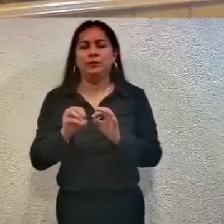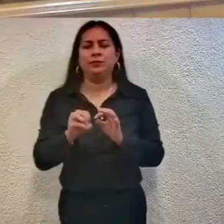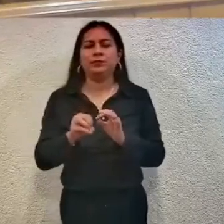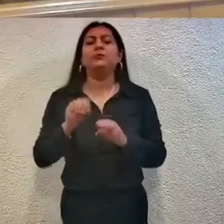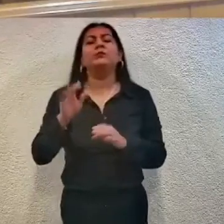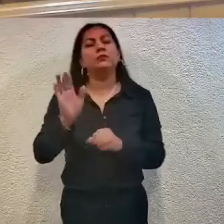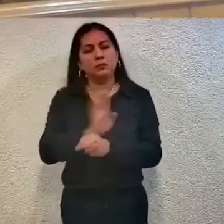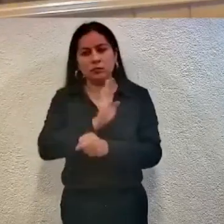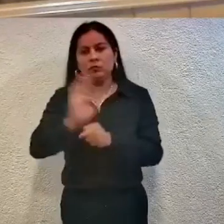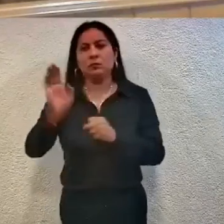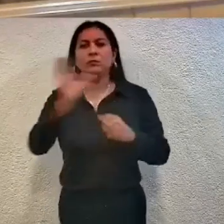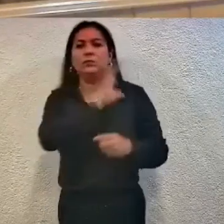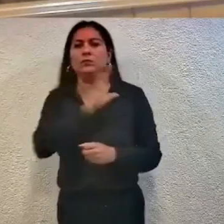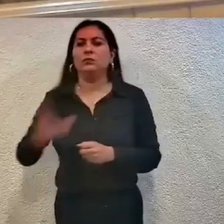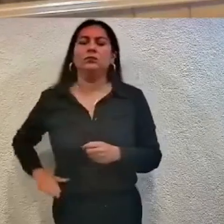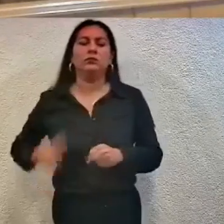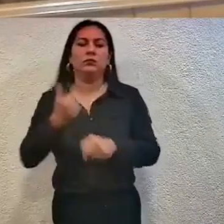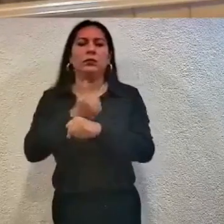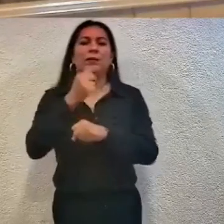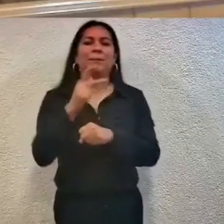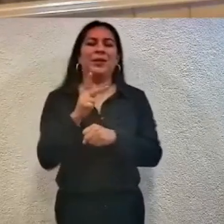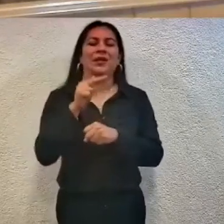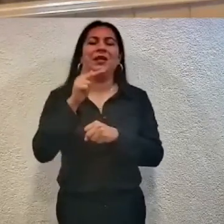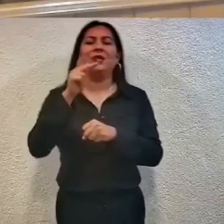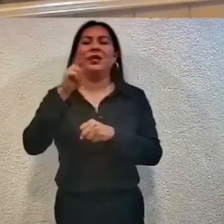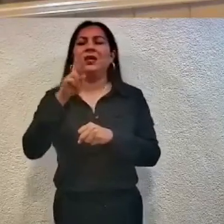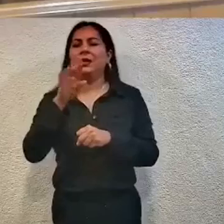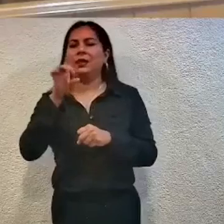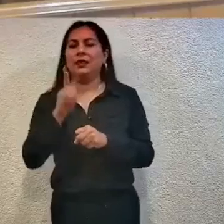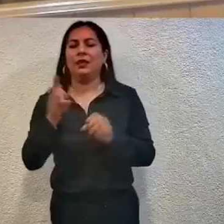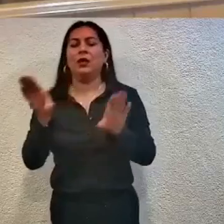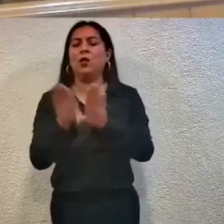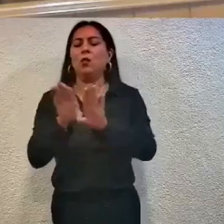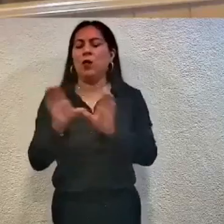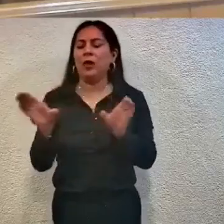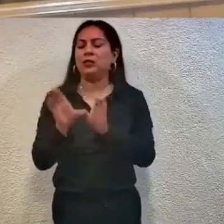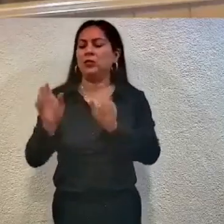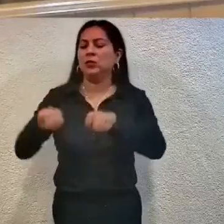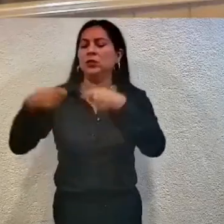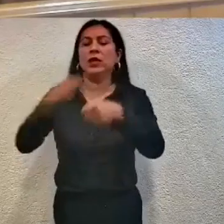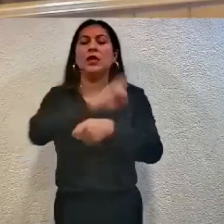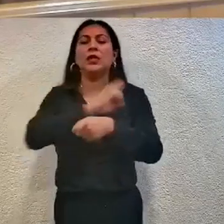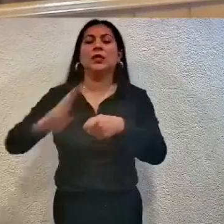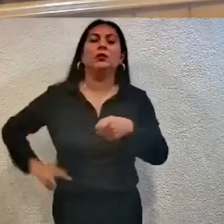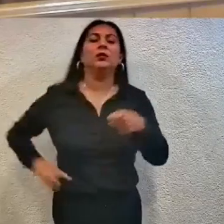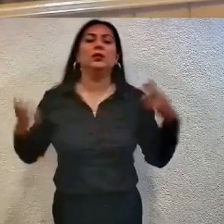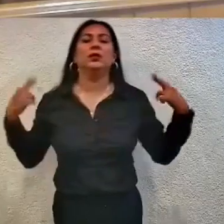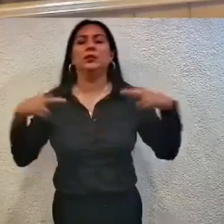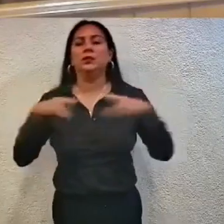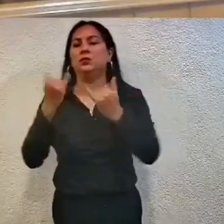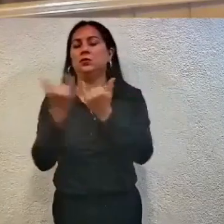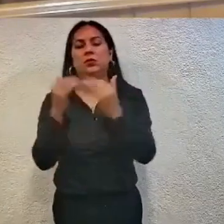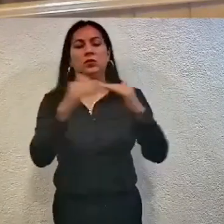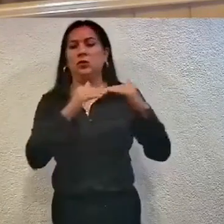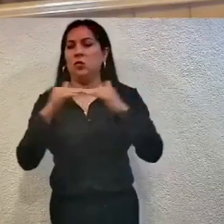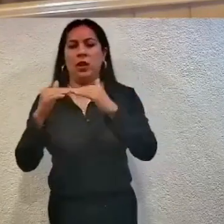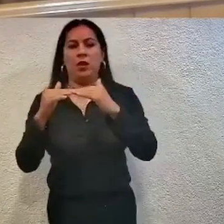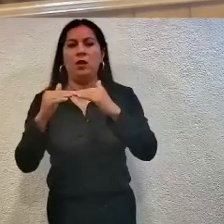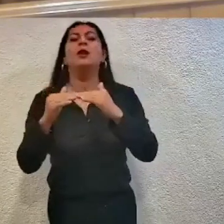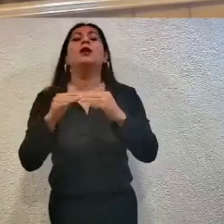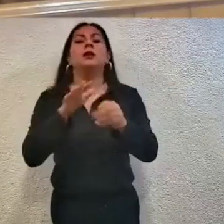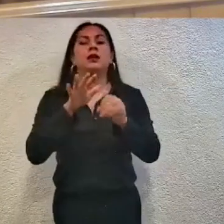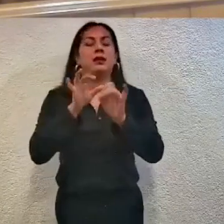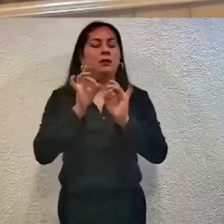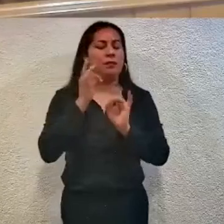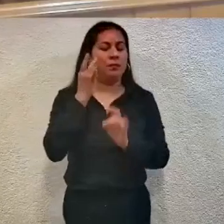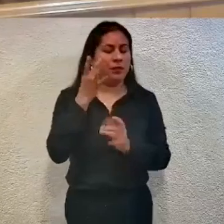Isidoro Montes de Oca, a favor del candidato postulado por el PRD, así como las constancias de asignación de regidurías de